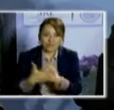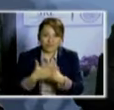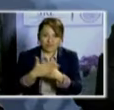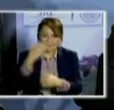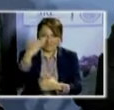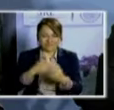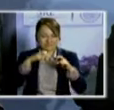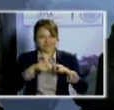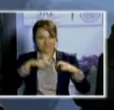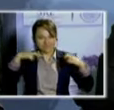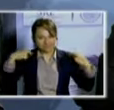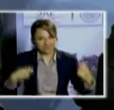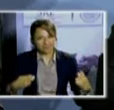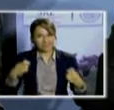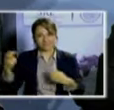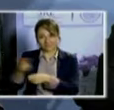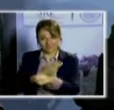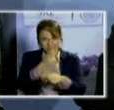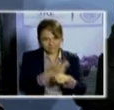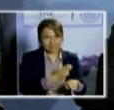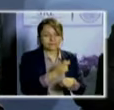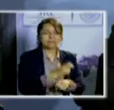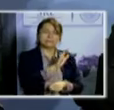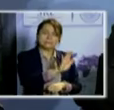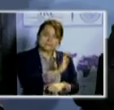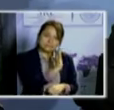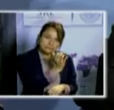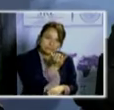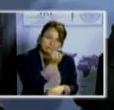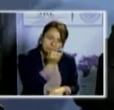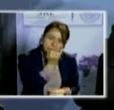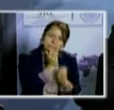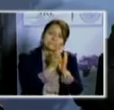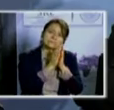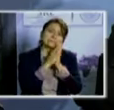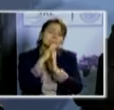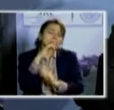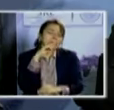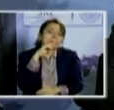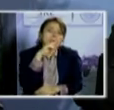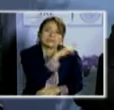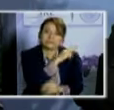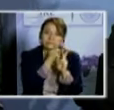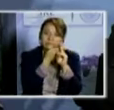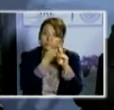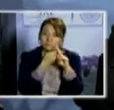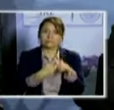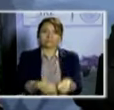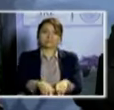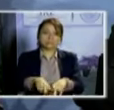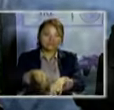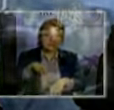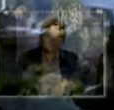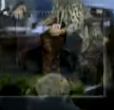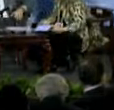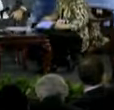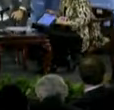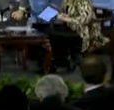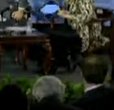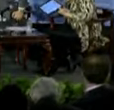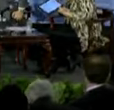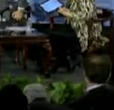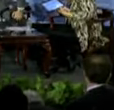del siguiente segmento, que podamos iniciar de inmediato el siguiente panel.